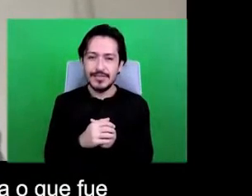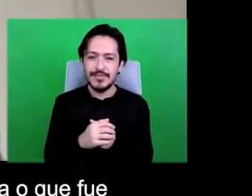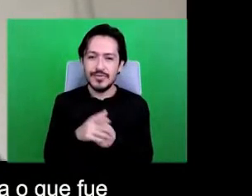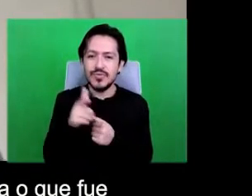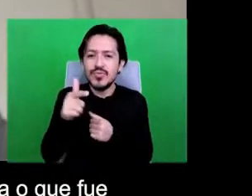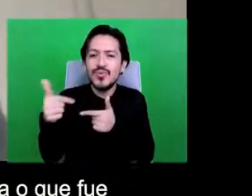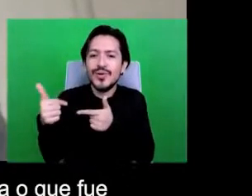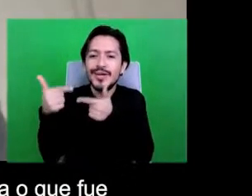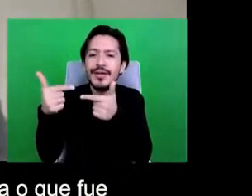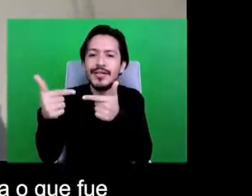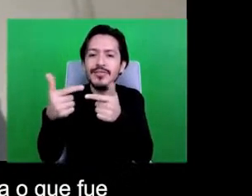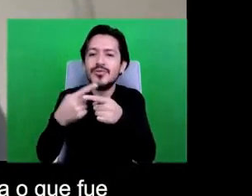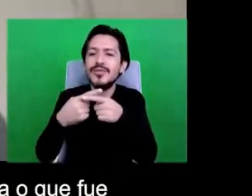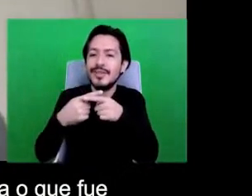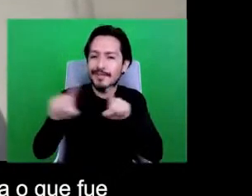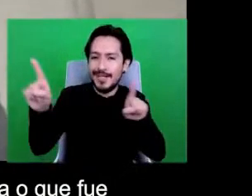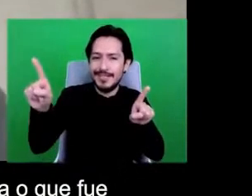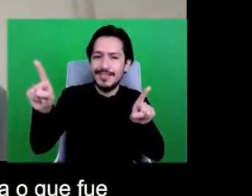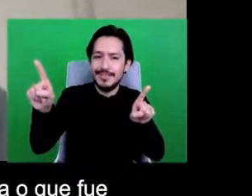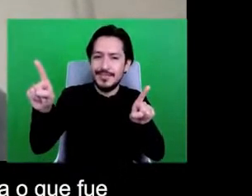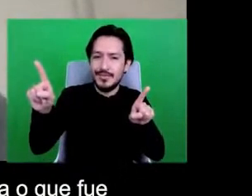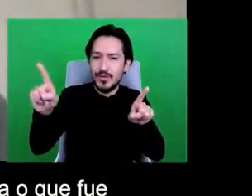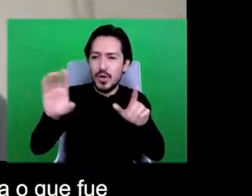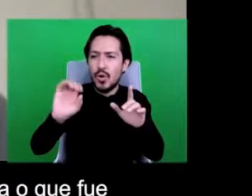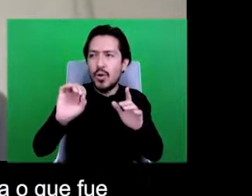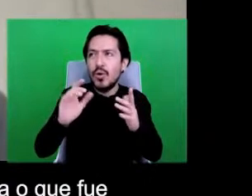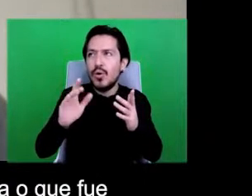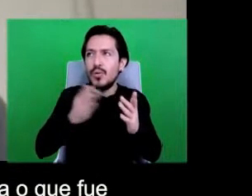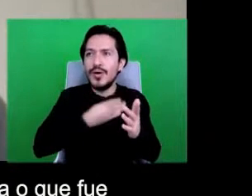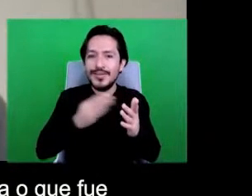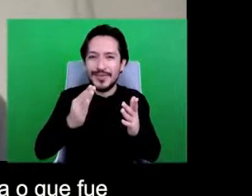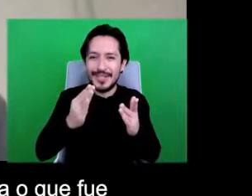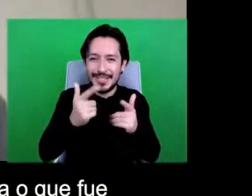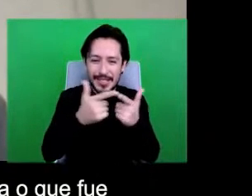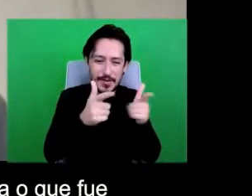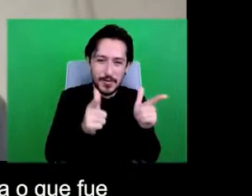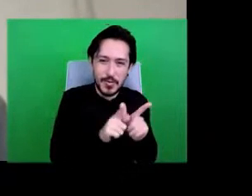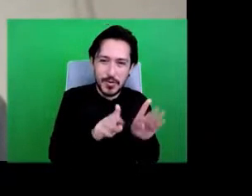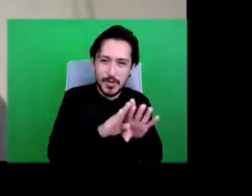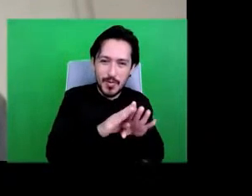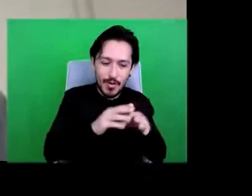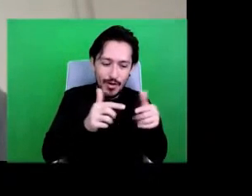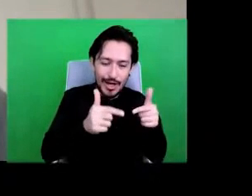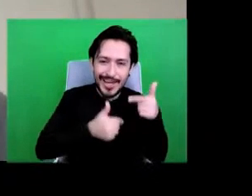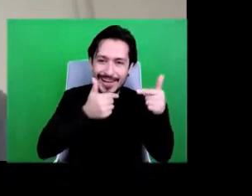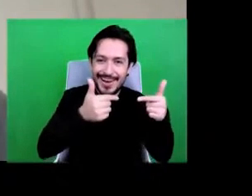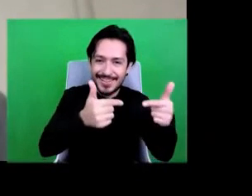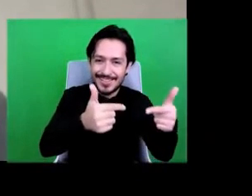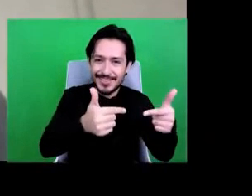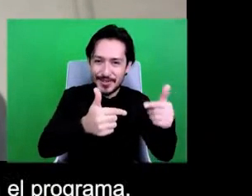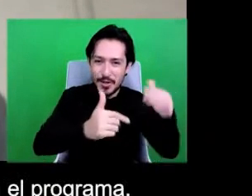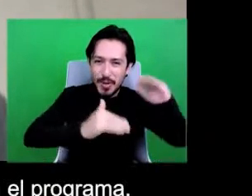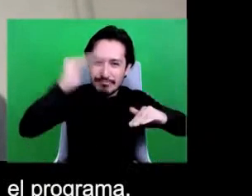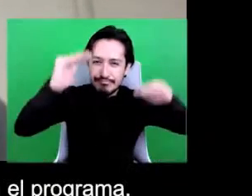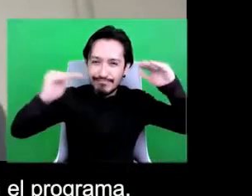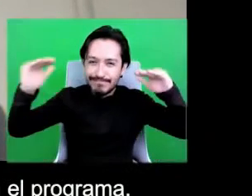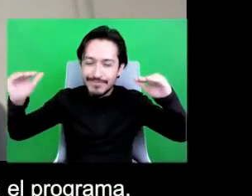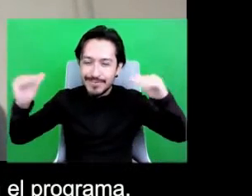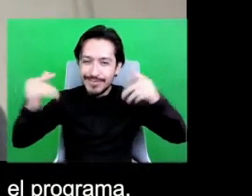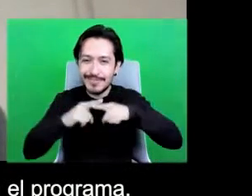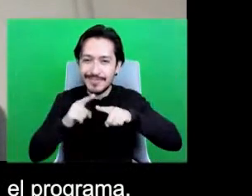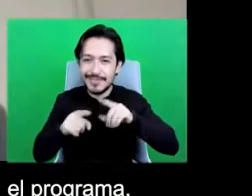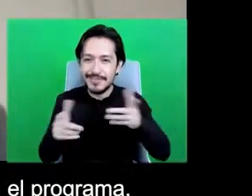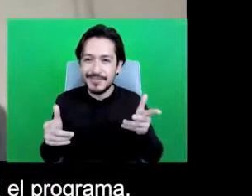mejor a la nuestra o que fue multigeneracional al final de cuentas toda esta experiencia de innovación para la cultura, ¿con qué te quedaste